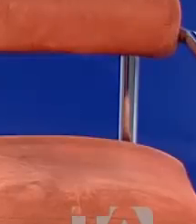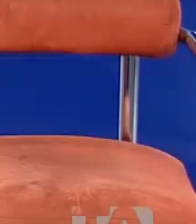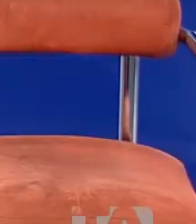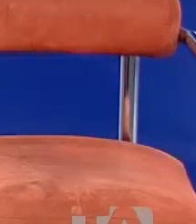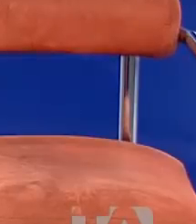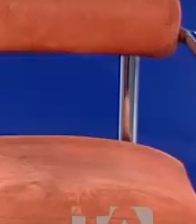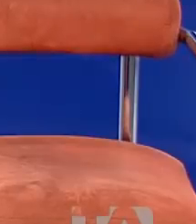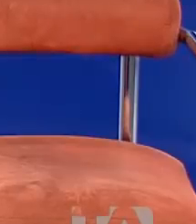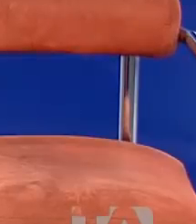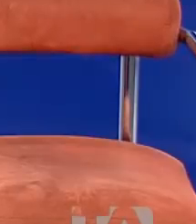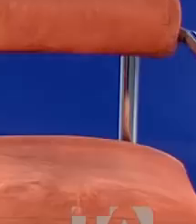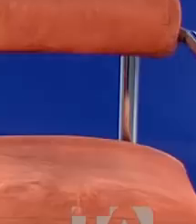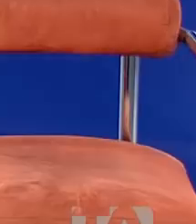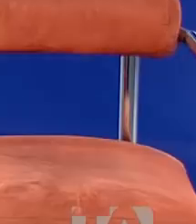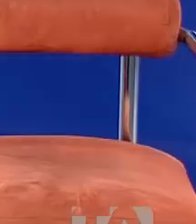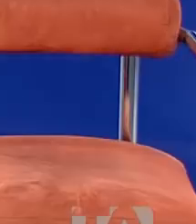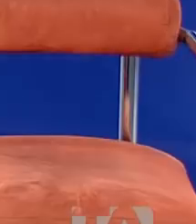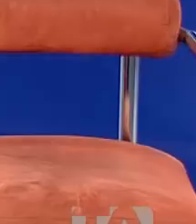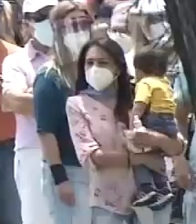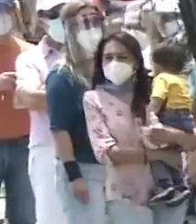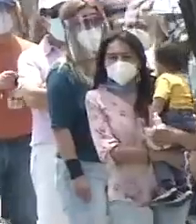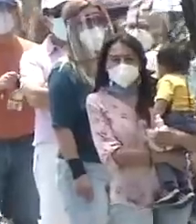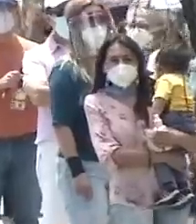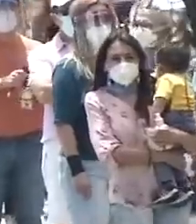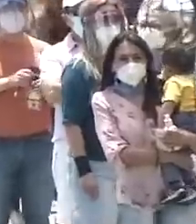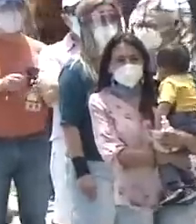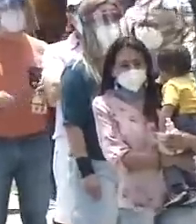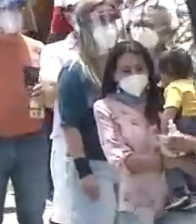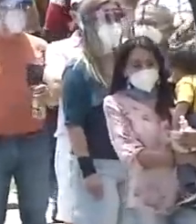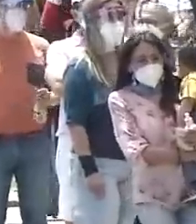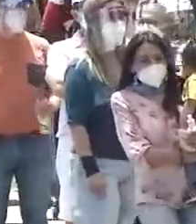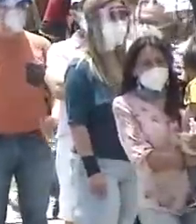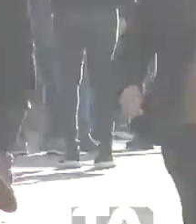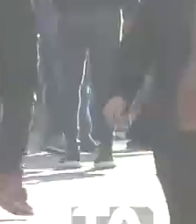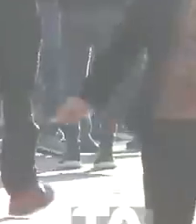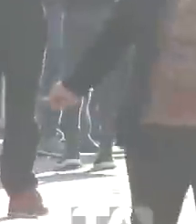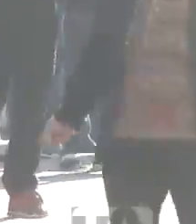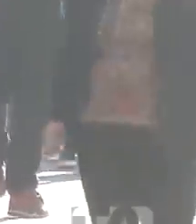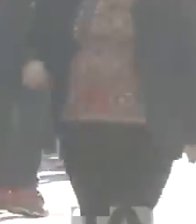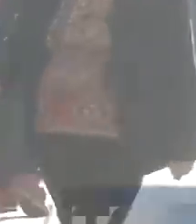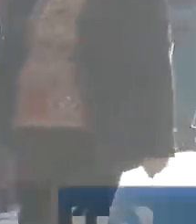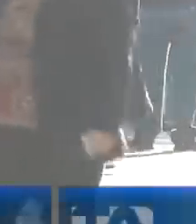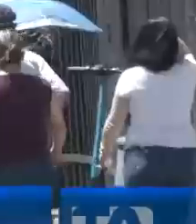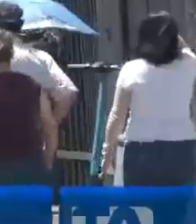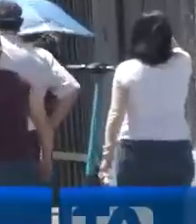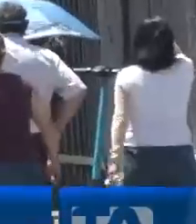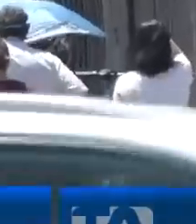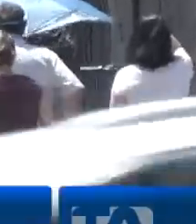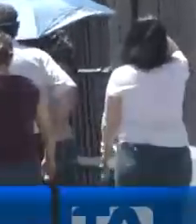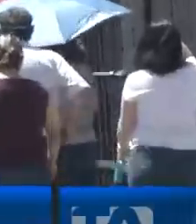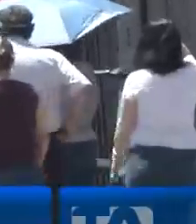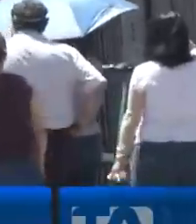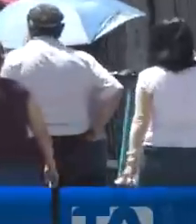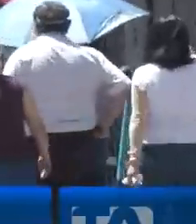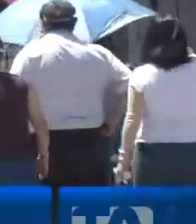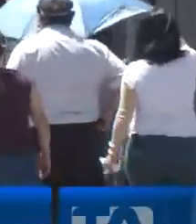campaña más que durante el día de las elecciones. Imágenes como estas generan preocupación en el gremio médico, pues las